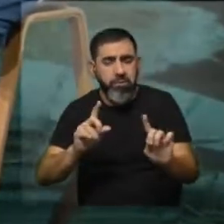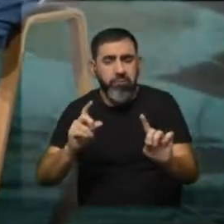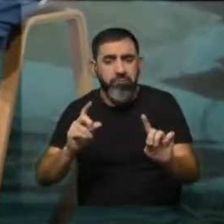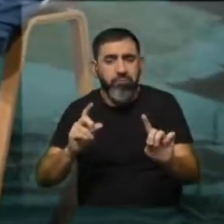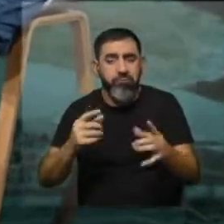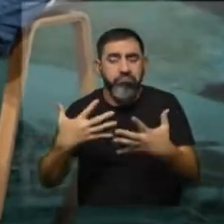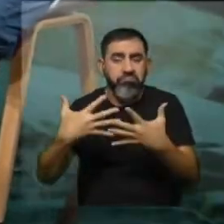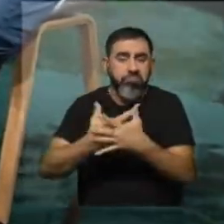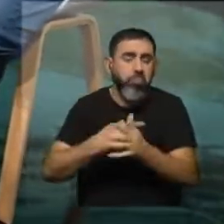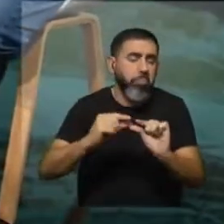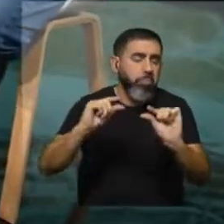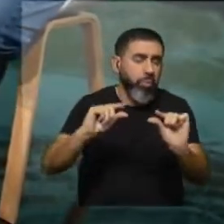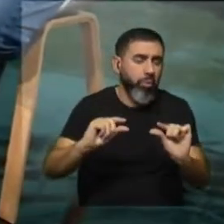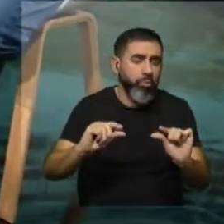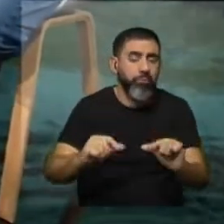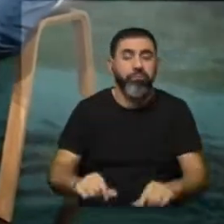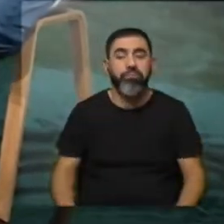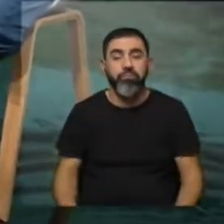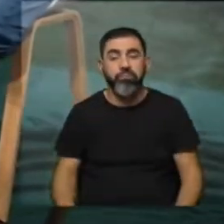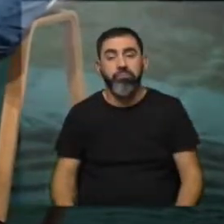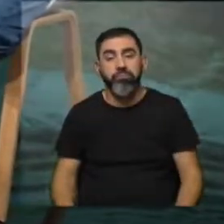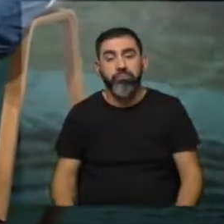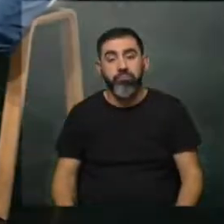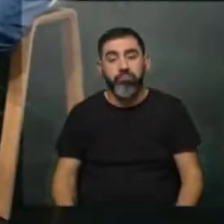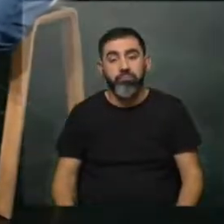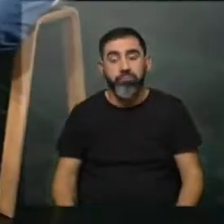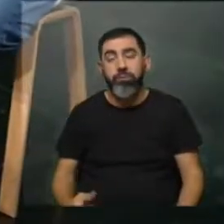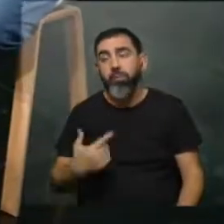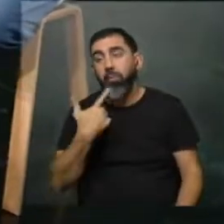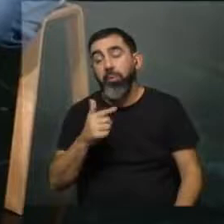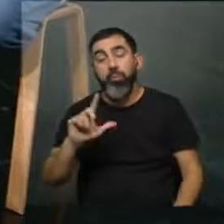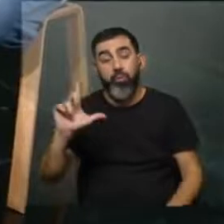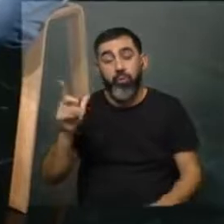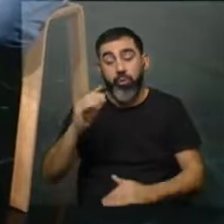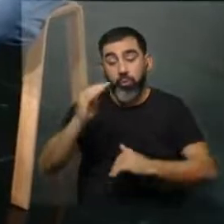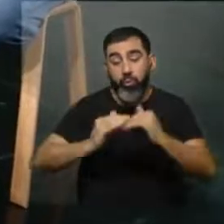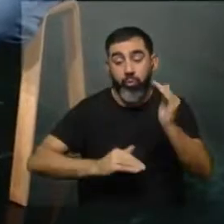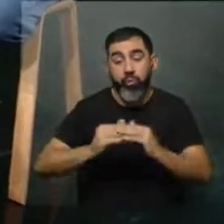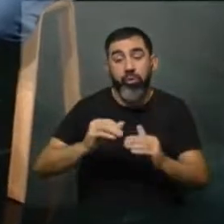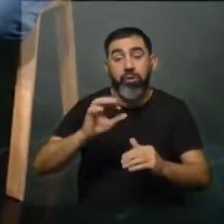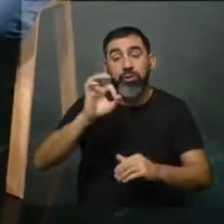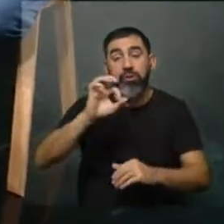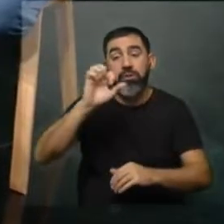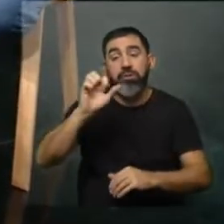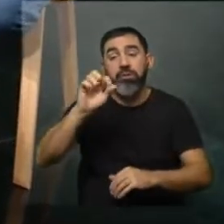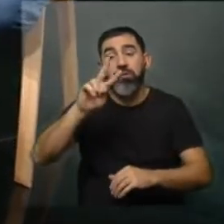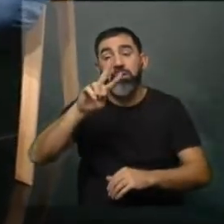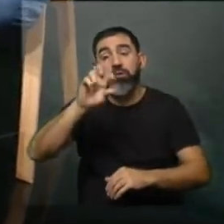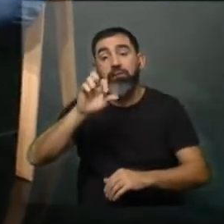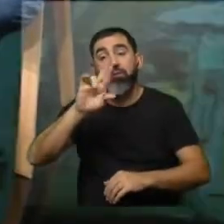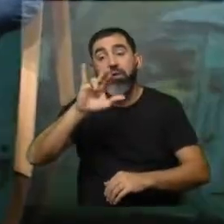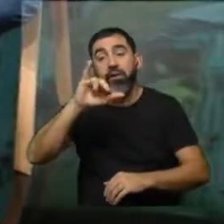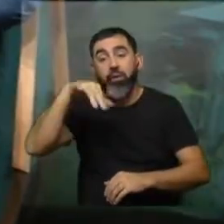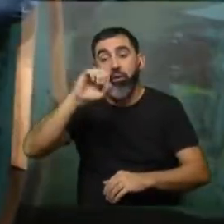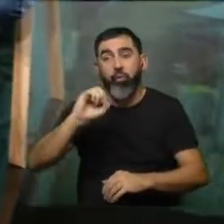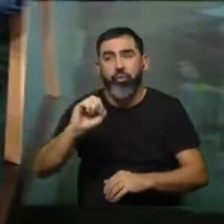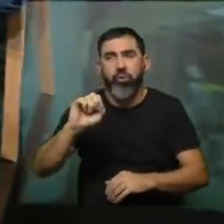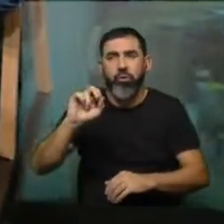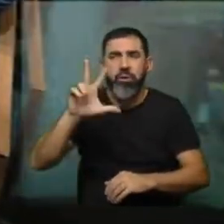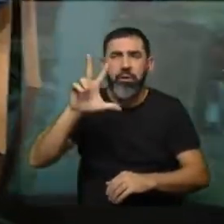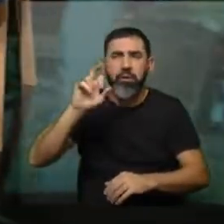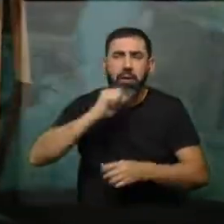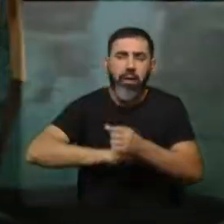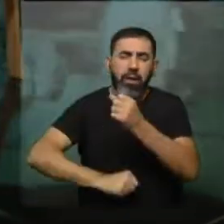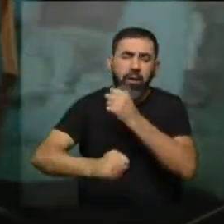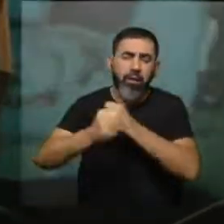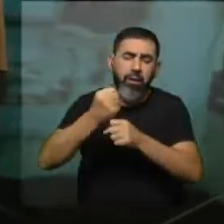han afectado mucho. Y si no hubiéramos tenido, por ejemplo, si no se hubiera construido Paso Severino, hace 30 y pico de